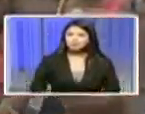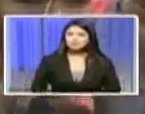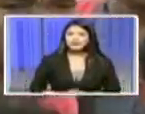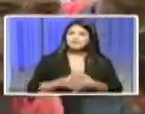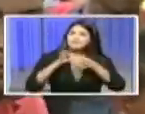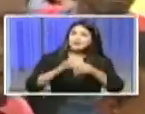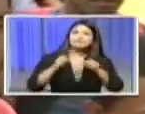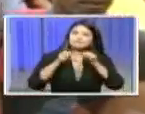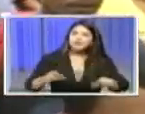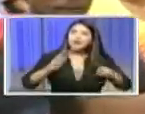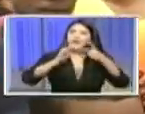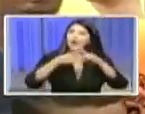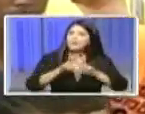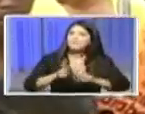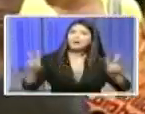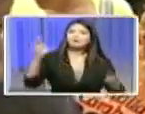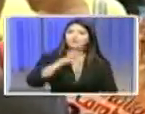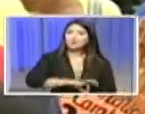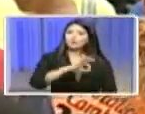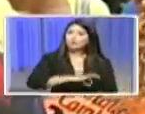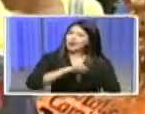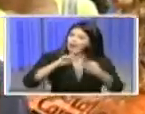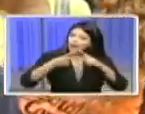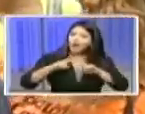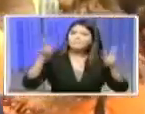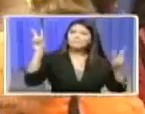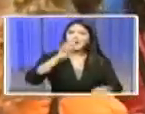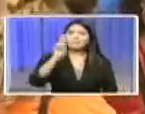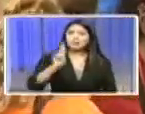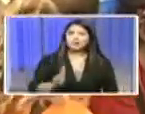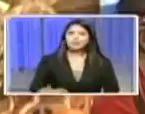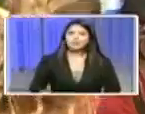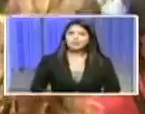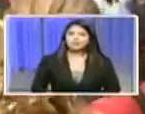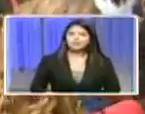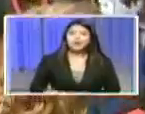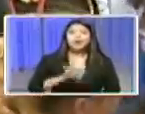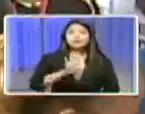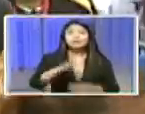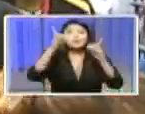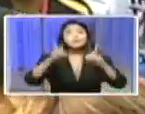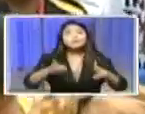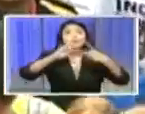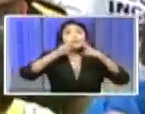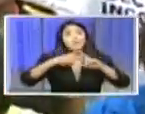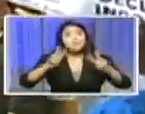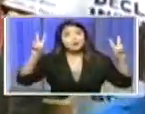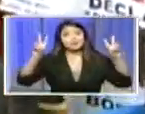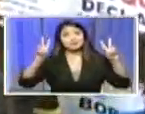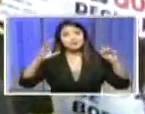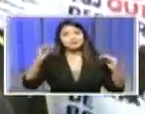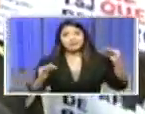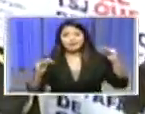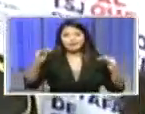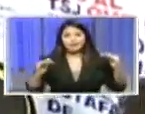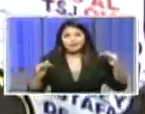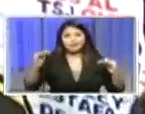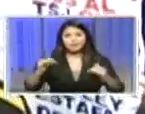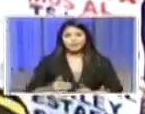consolida la paz social, la paz republicana. Es una decisión de paz, de equilibrio,